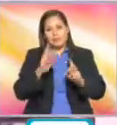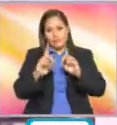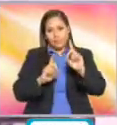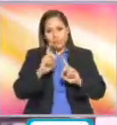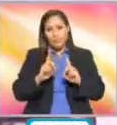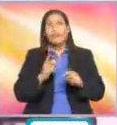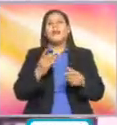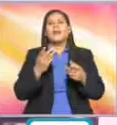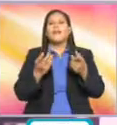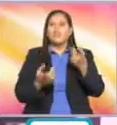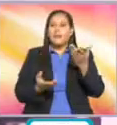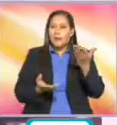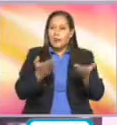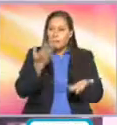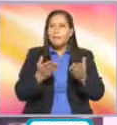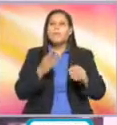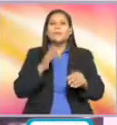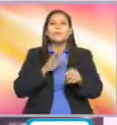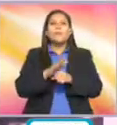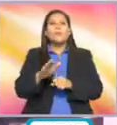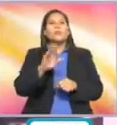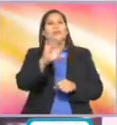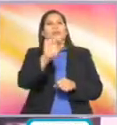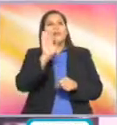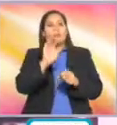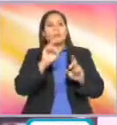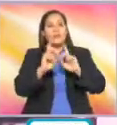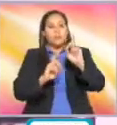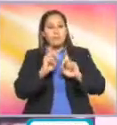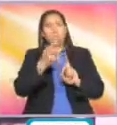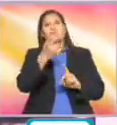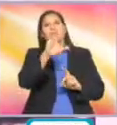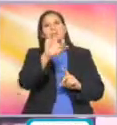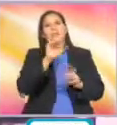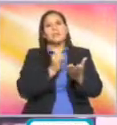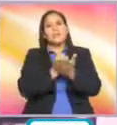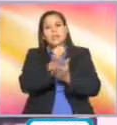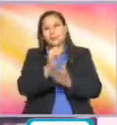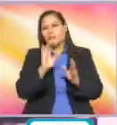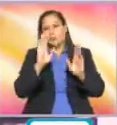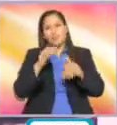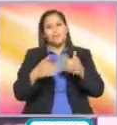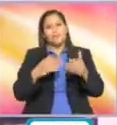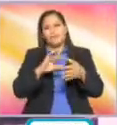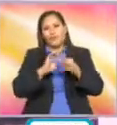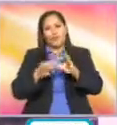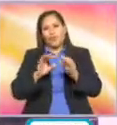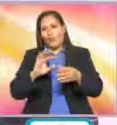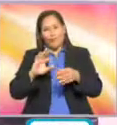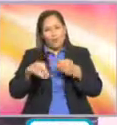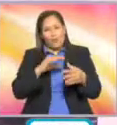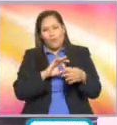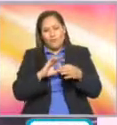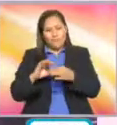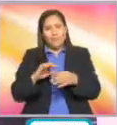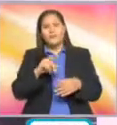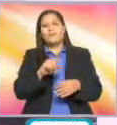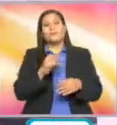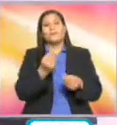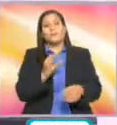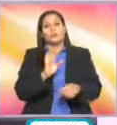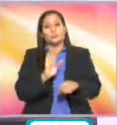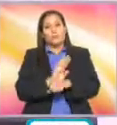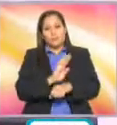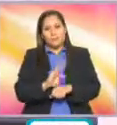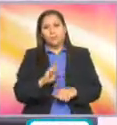son nuestros objetivos, también cómo son nuestros deportes, ¿no? También ayudan en toma de decisiones. Ay, qué maravilla, Brenda. Sí, entonces sí tiene como muchos beneficios. Entonces,